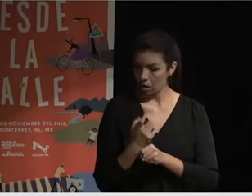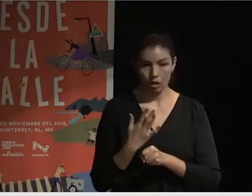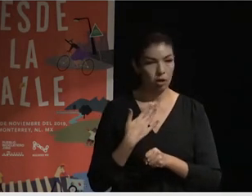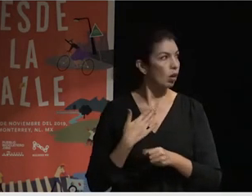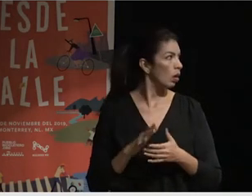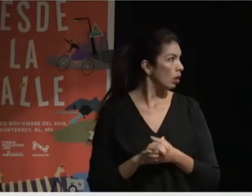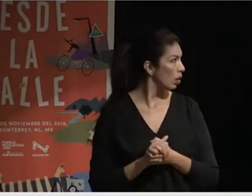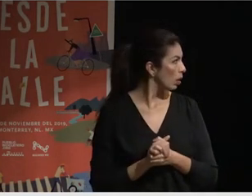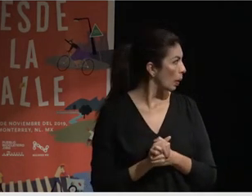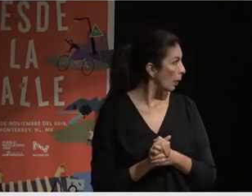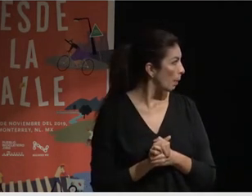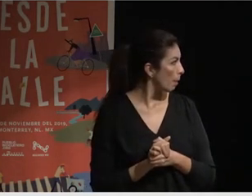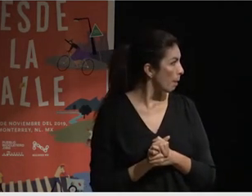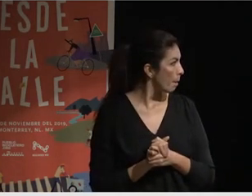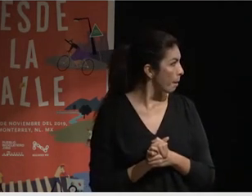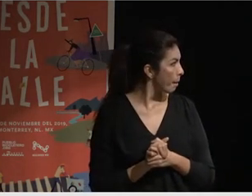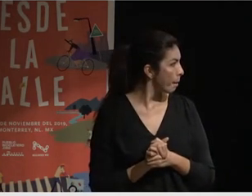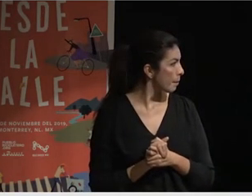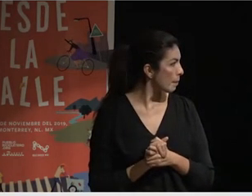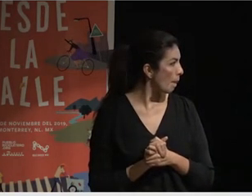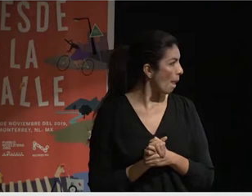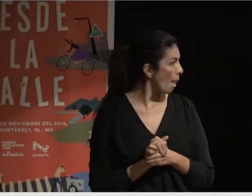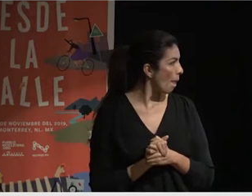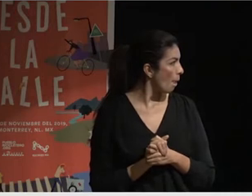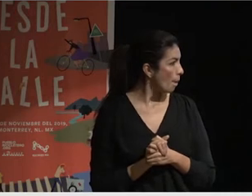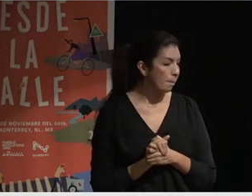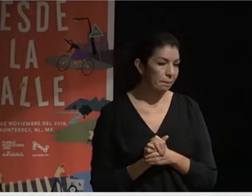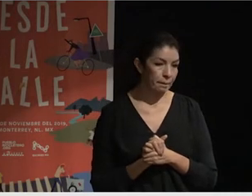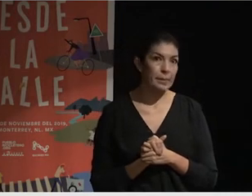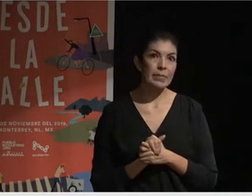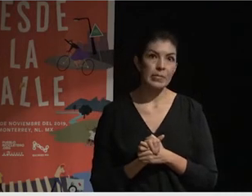Híjole, creo que está pasando como con la teoría de la gentrificación, que se empieza a volver un